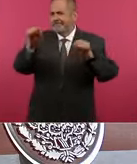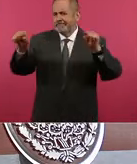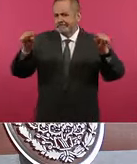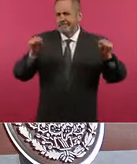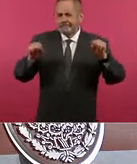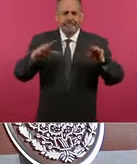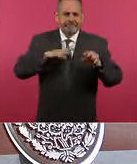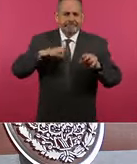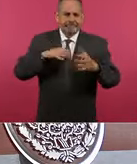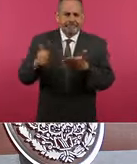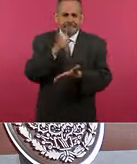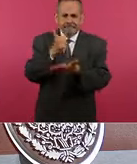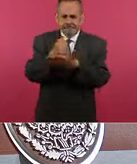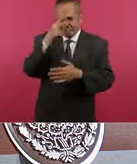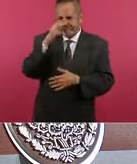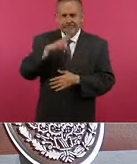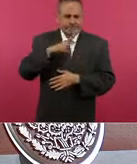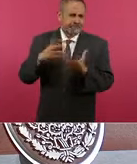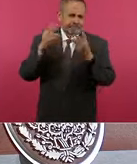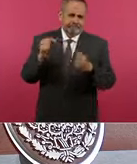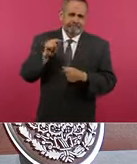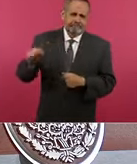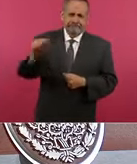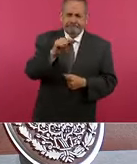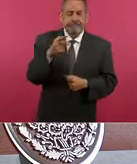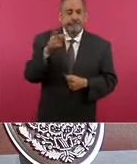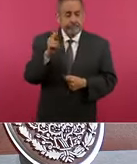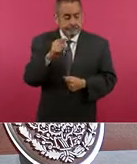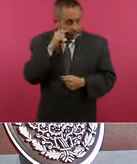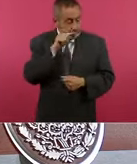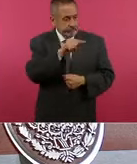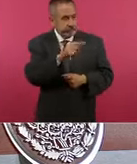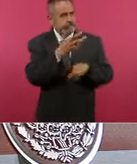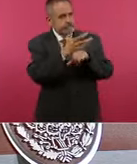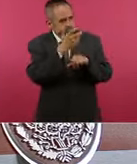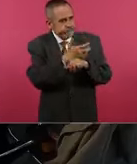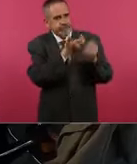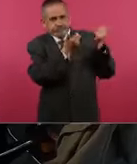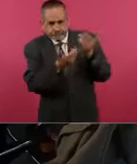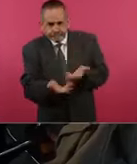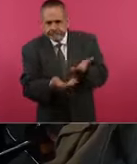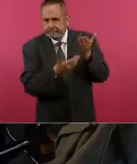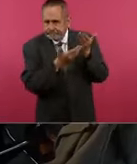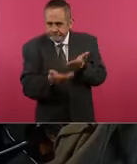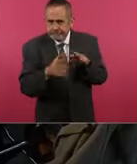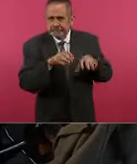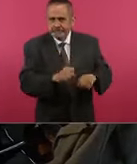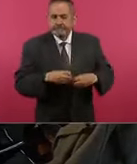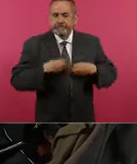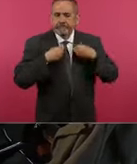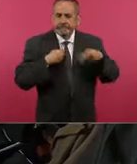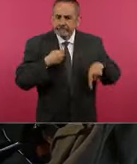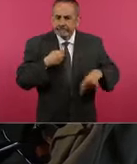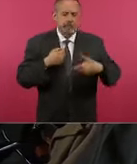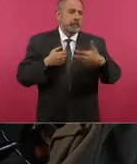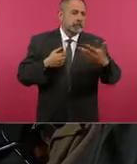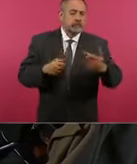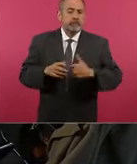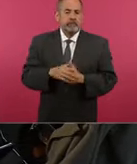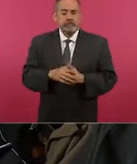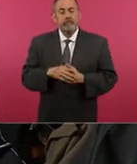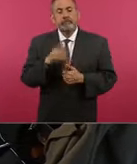de la capital. Pero eso está sucediendo, ¿sí? Y esto va acompañado, nada